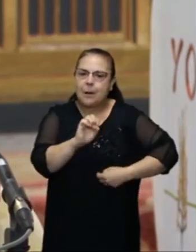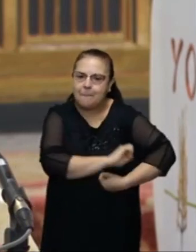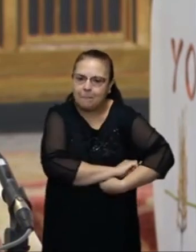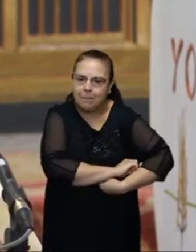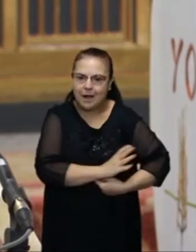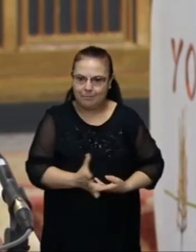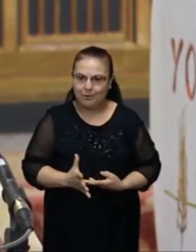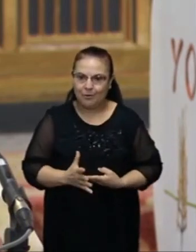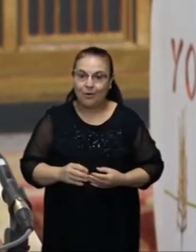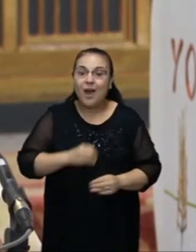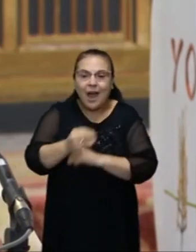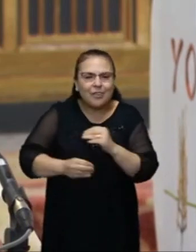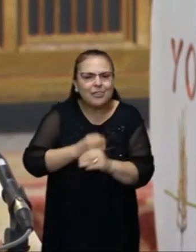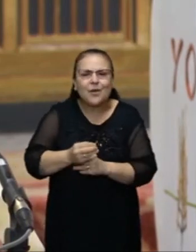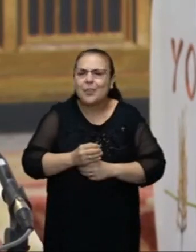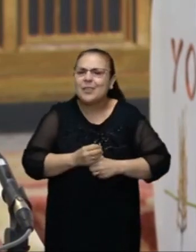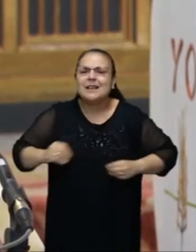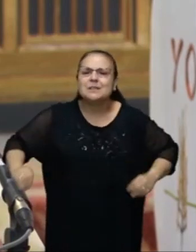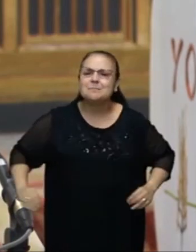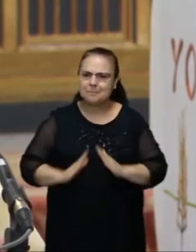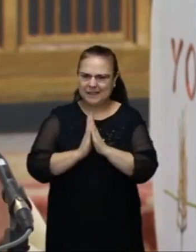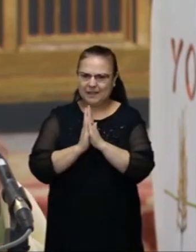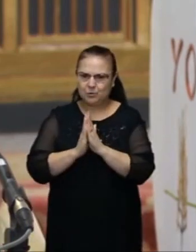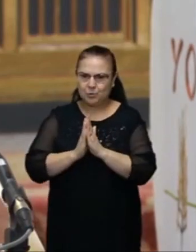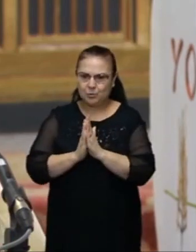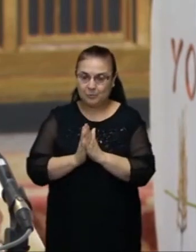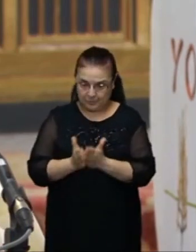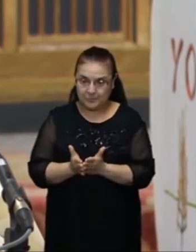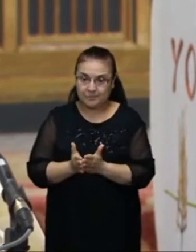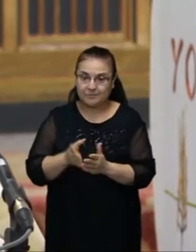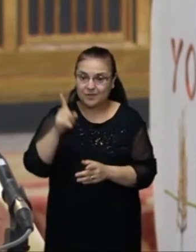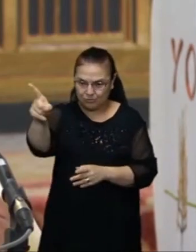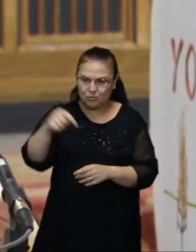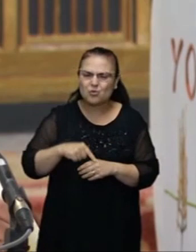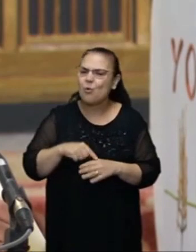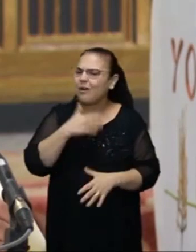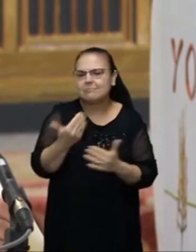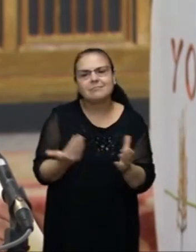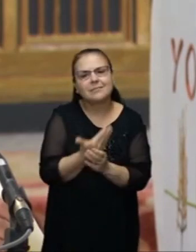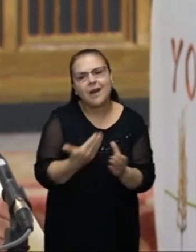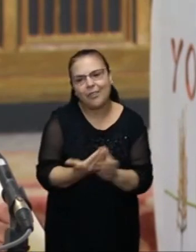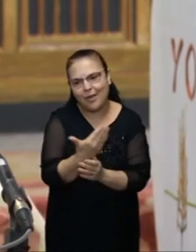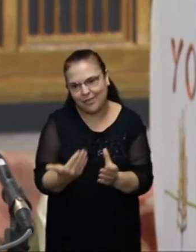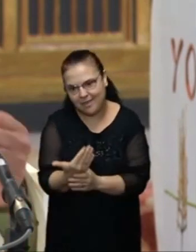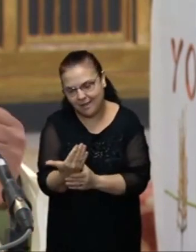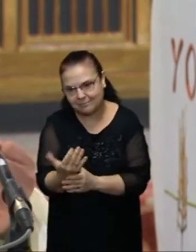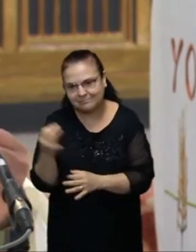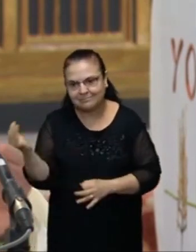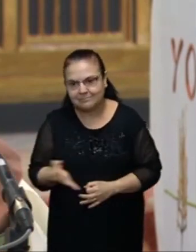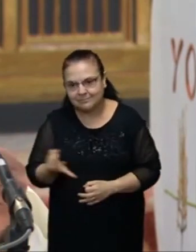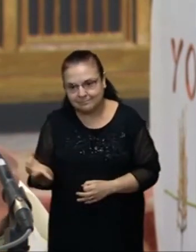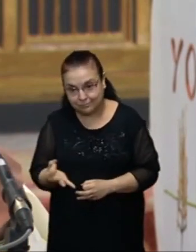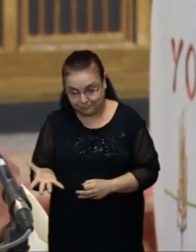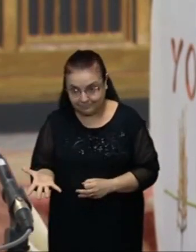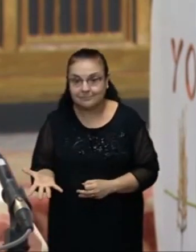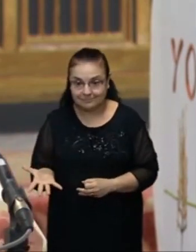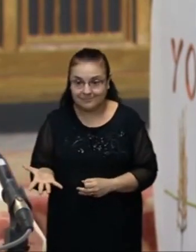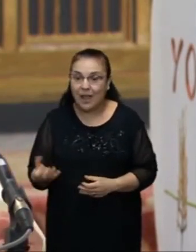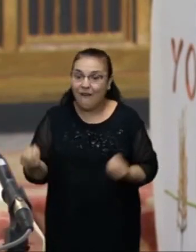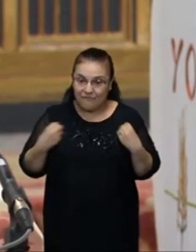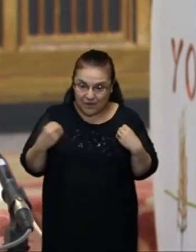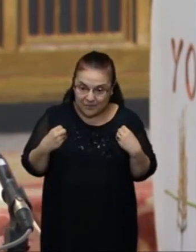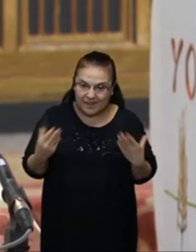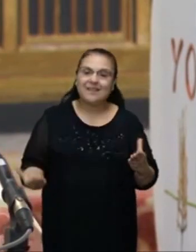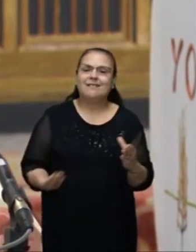acción del Espíritu. Y así lo tenemos que tener cada día. Y así lo tenemos que vivir cada